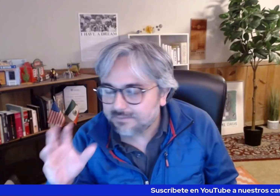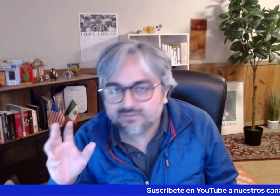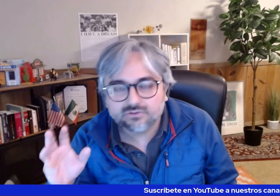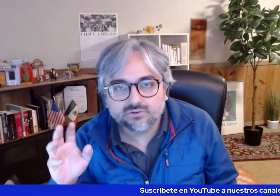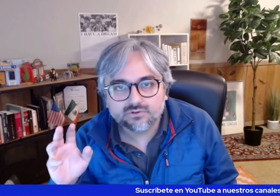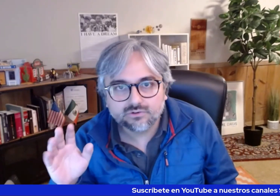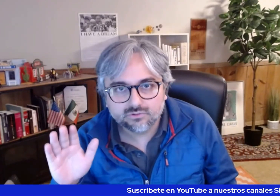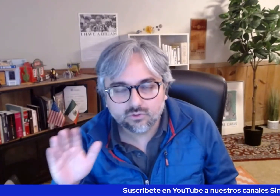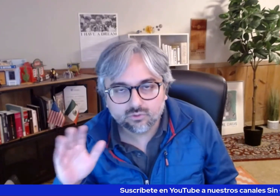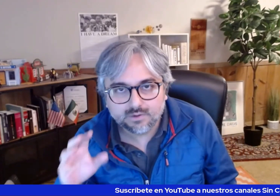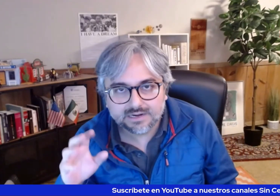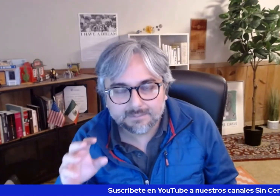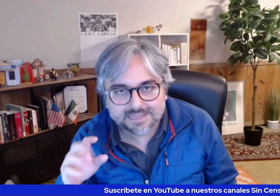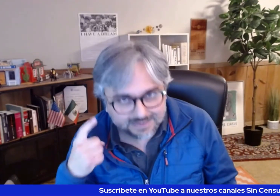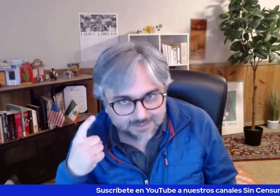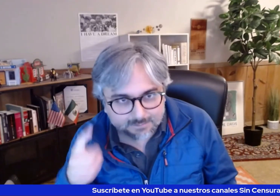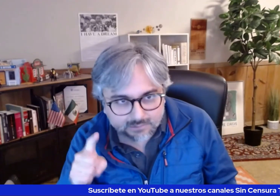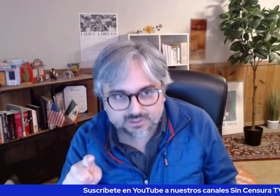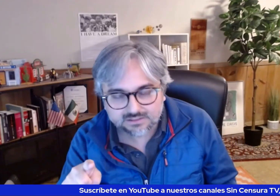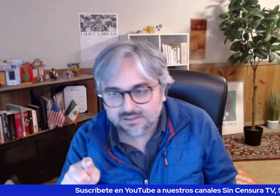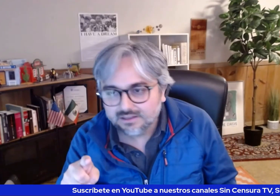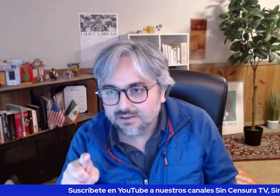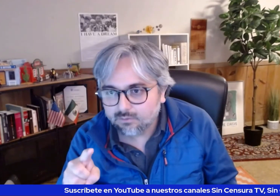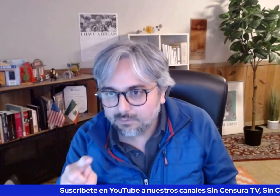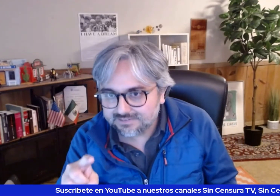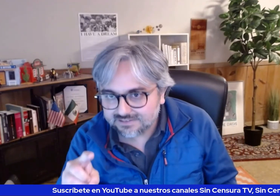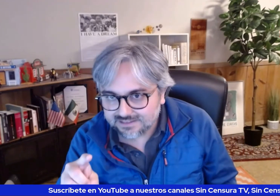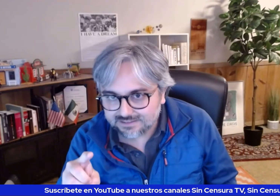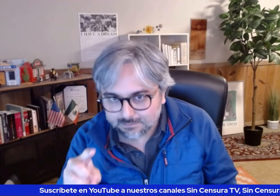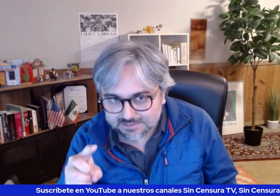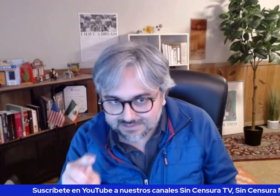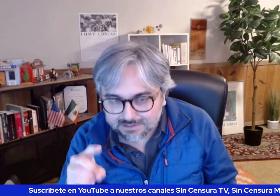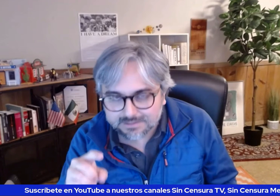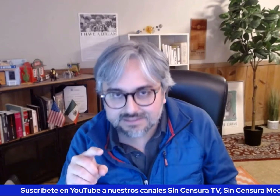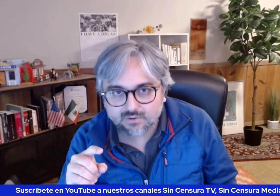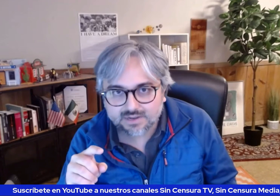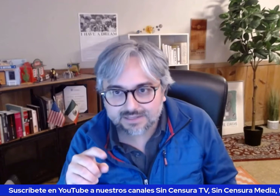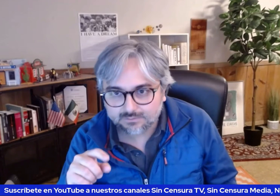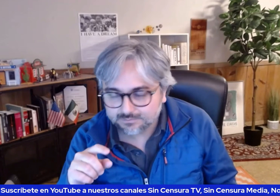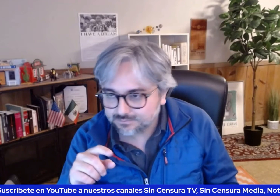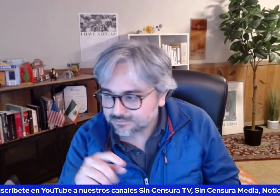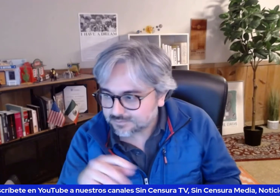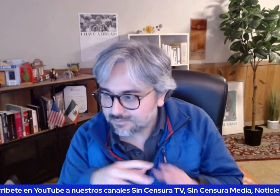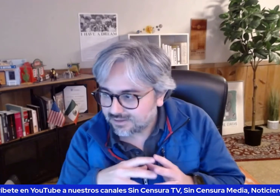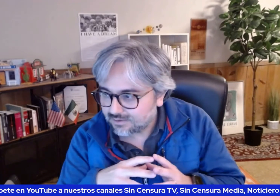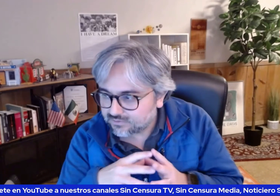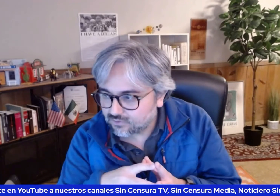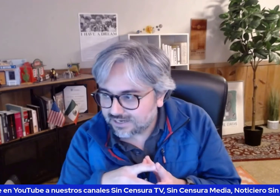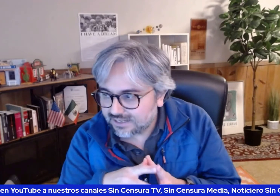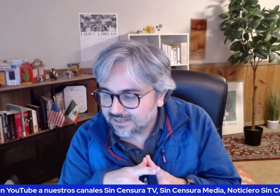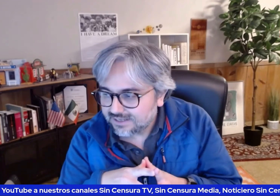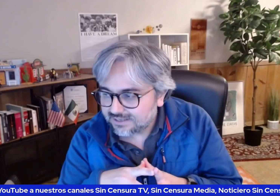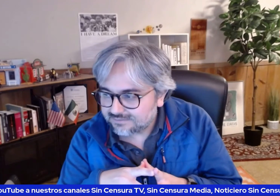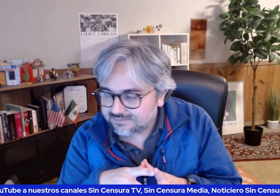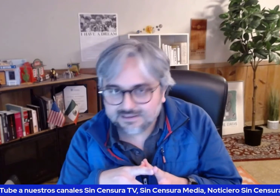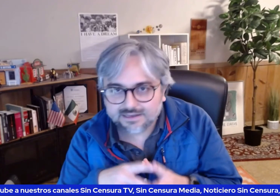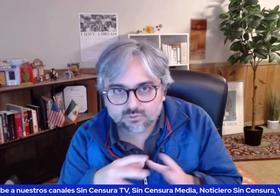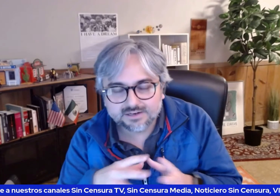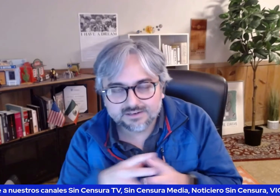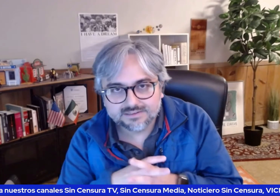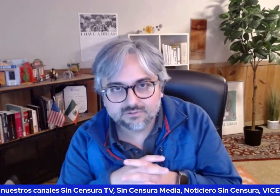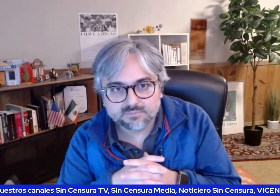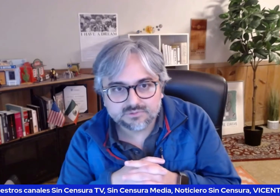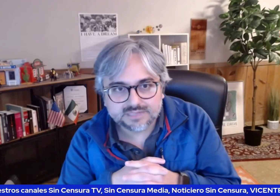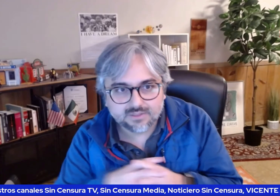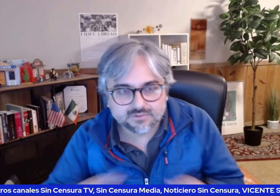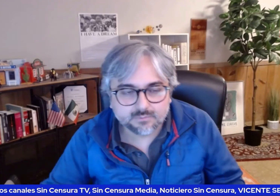la haya visto, no lo tuvo en la mañanera? Vea usted cómo el presidente, visiblemente enojado, cuestiona este